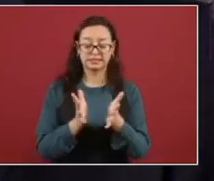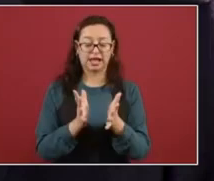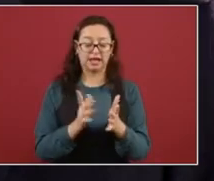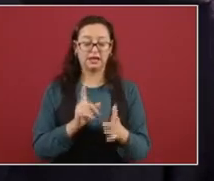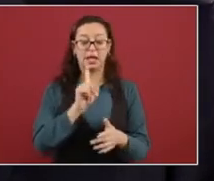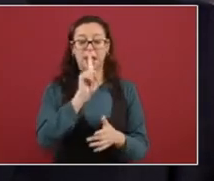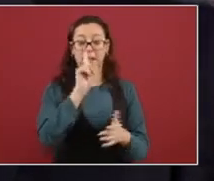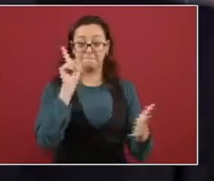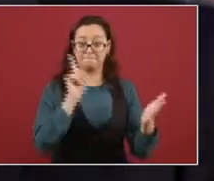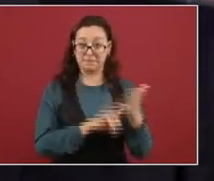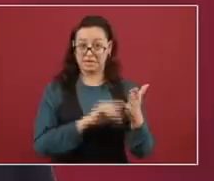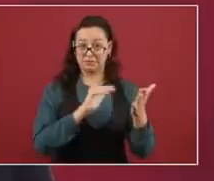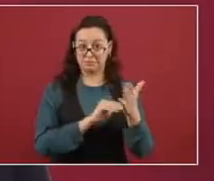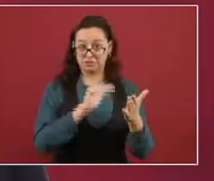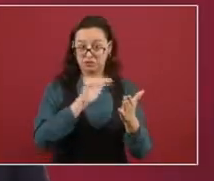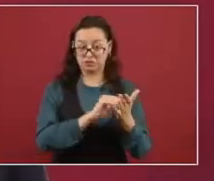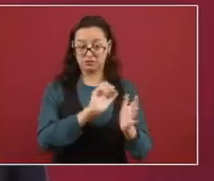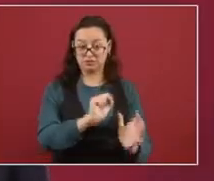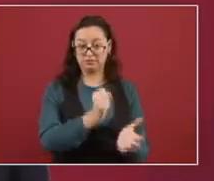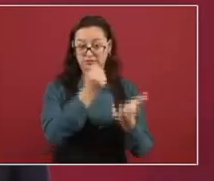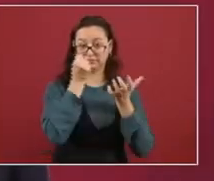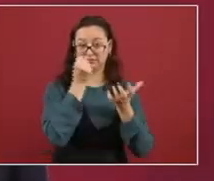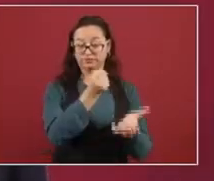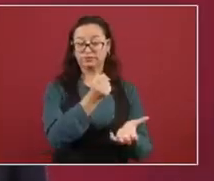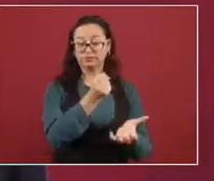adicional a los 1.000 millones de pesos